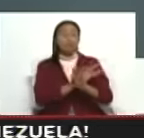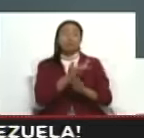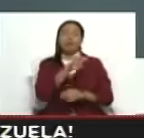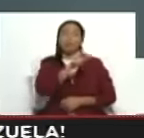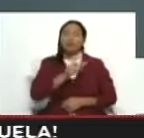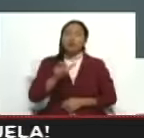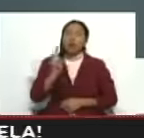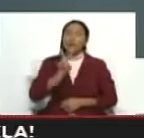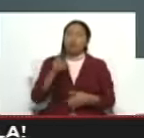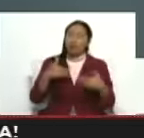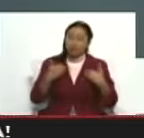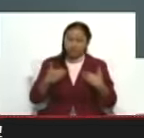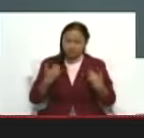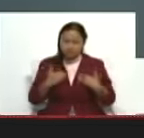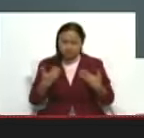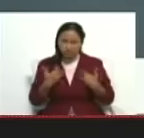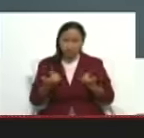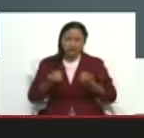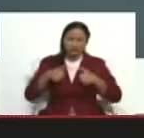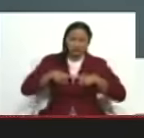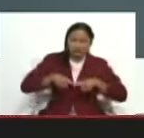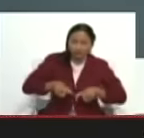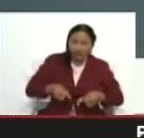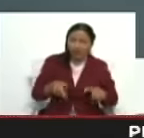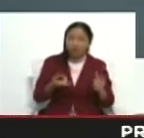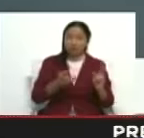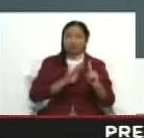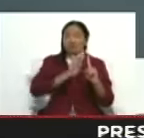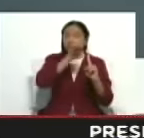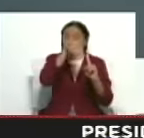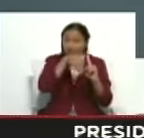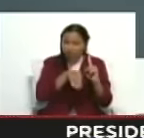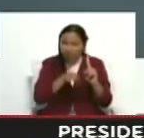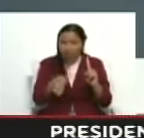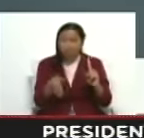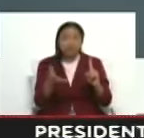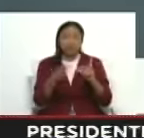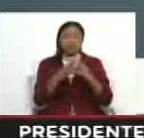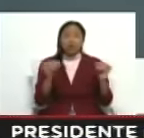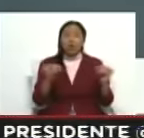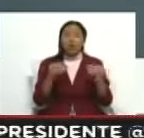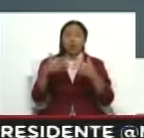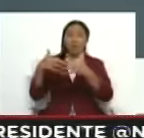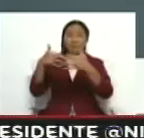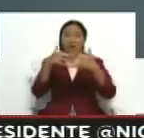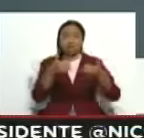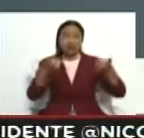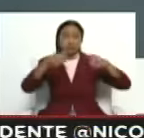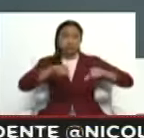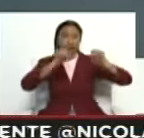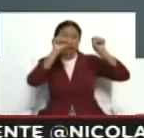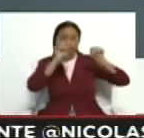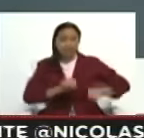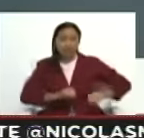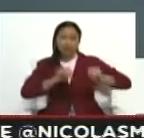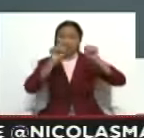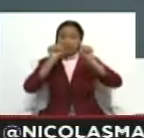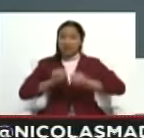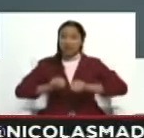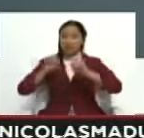trabajador, al funcionario, a los empresarios que han quebrado a muchas empresas producto de